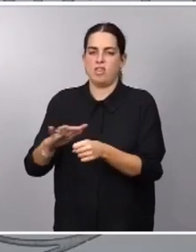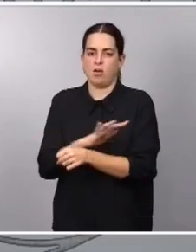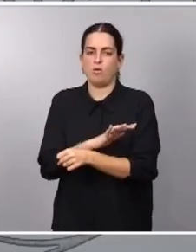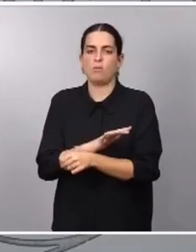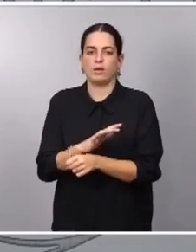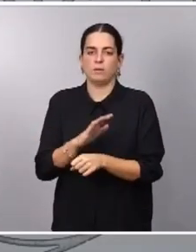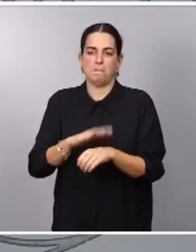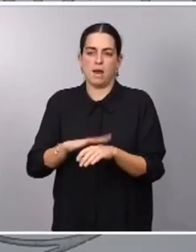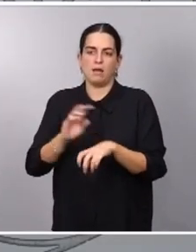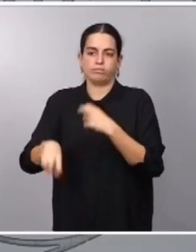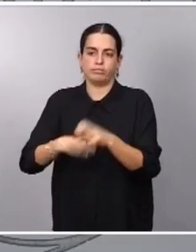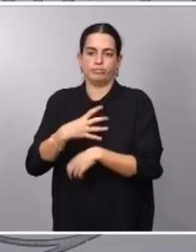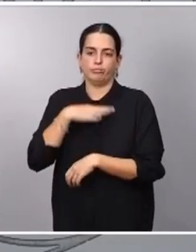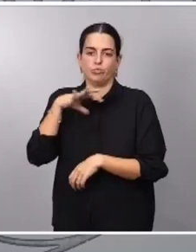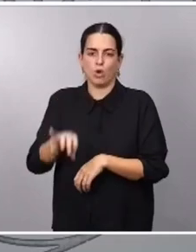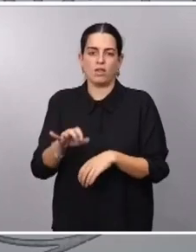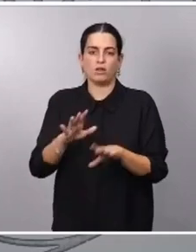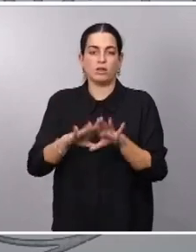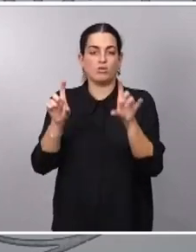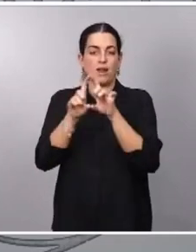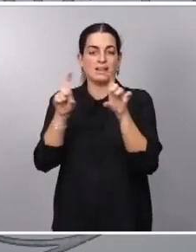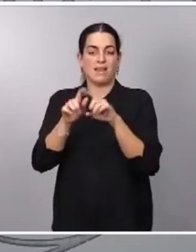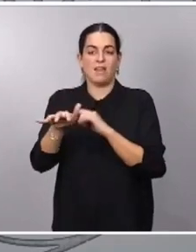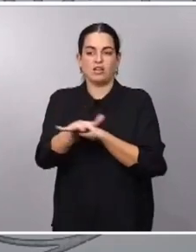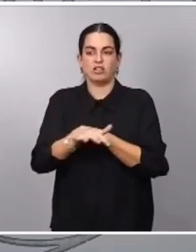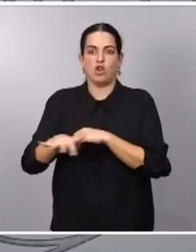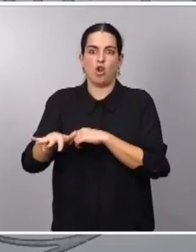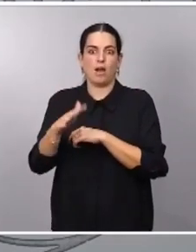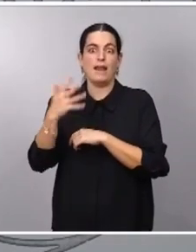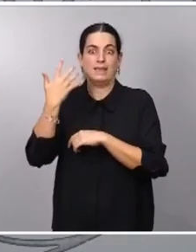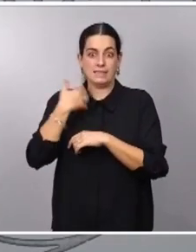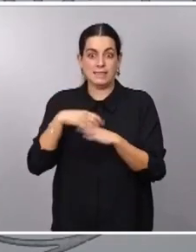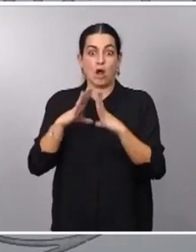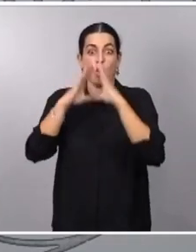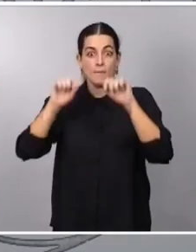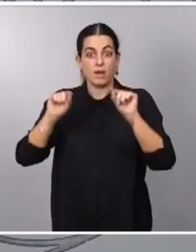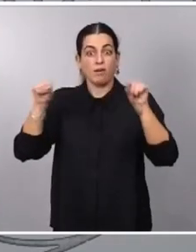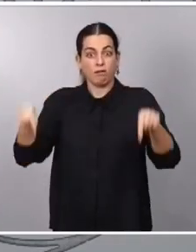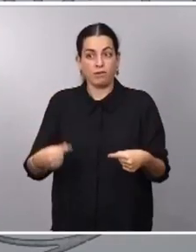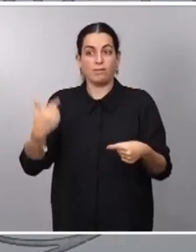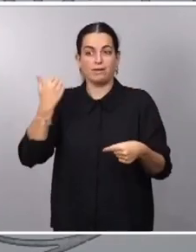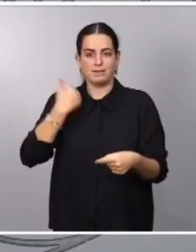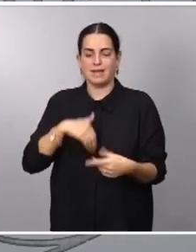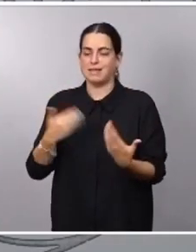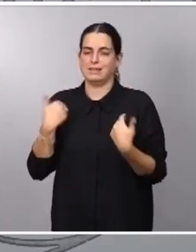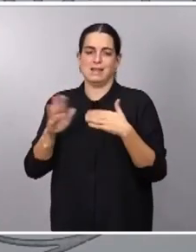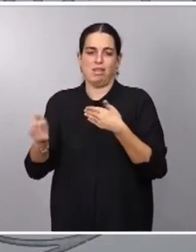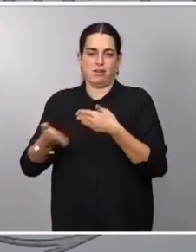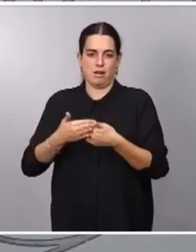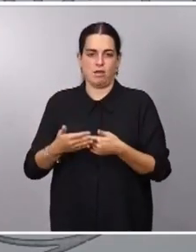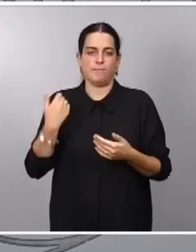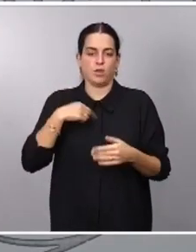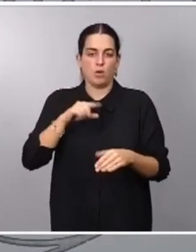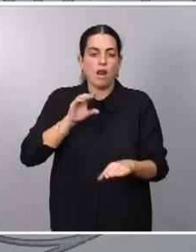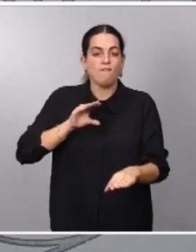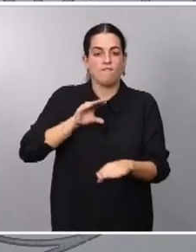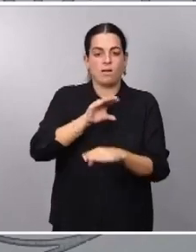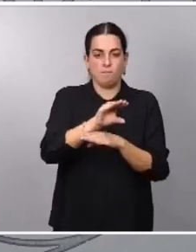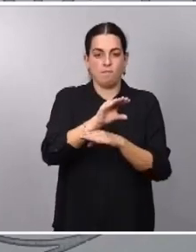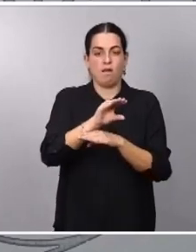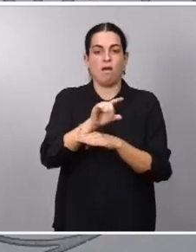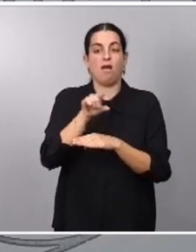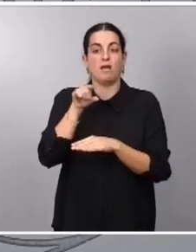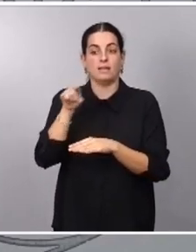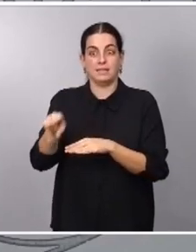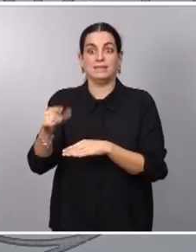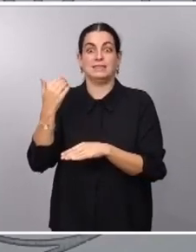entidades locales cando terminemos de firmar este convenio. Ya habíamos avanzado unha inversión e esta será a que culminará esa